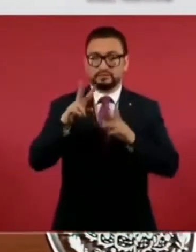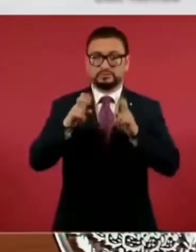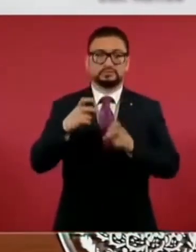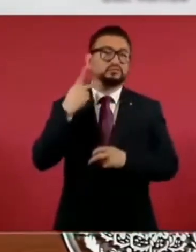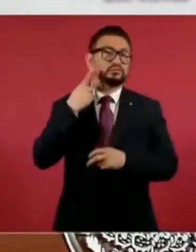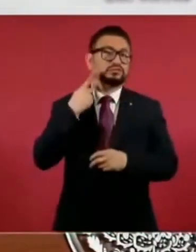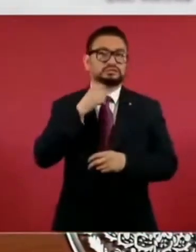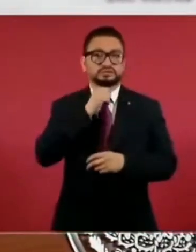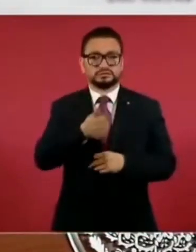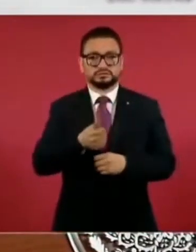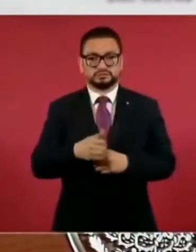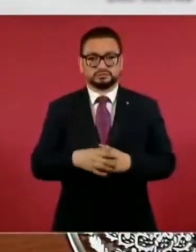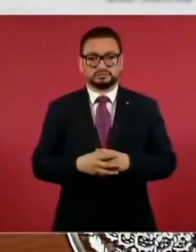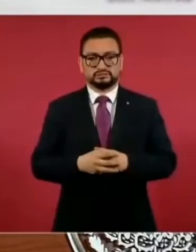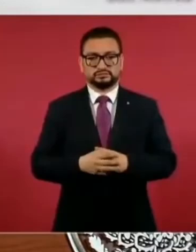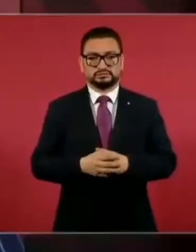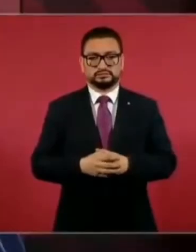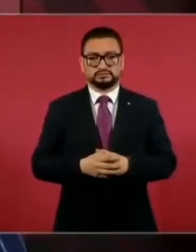no.